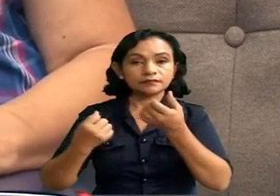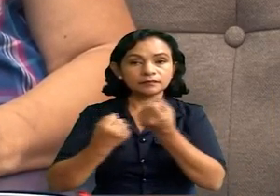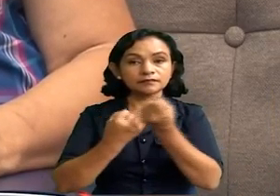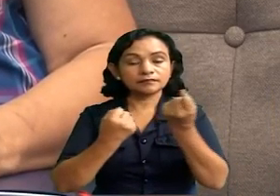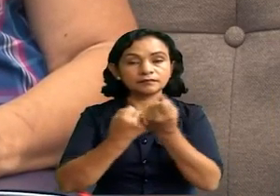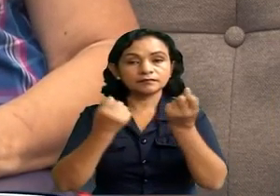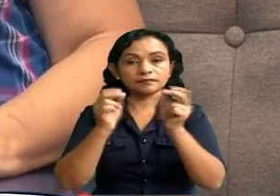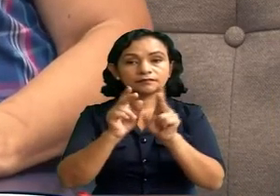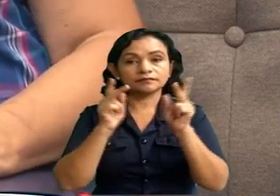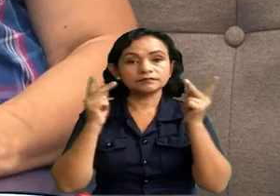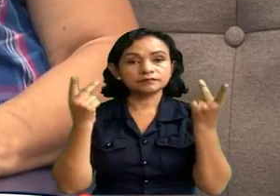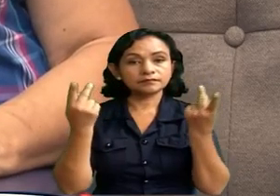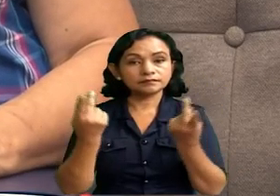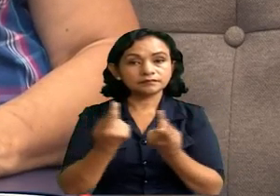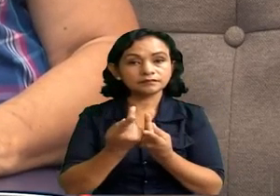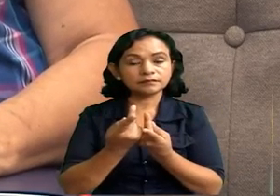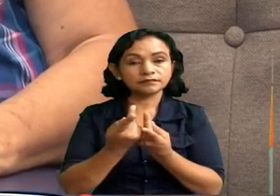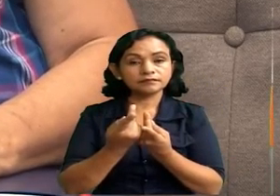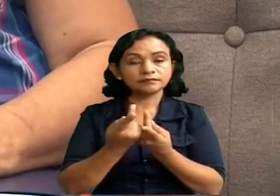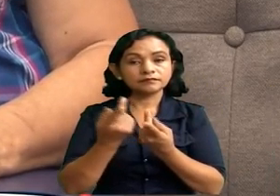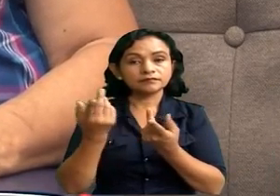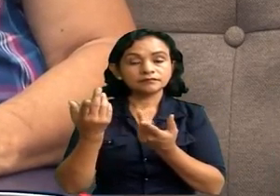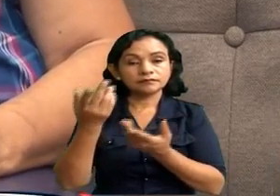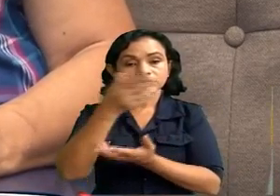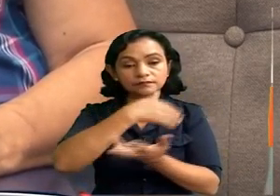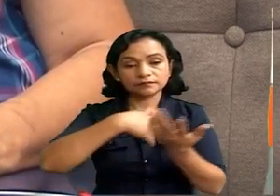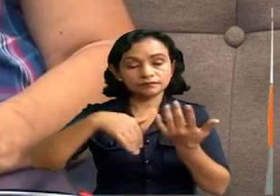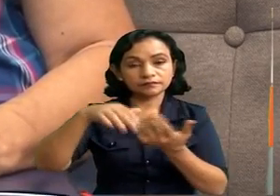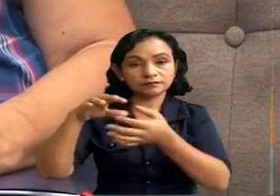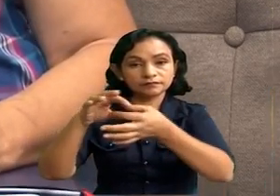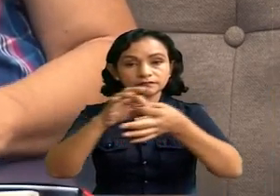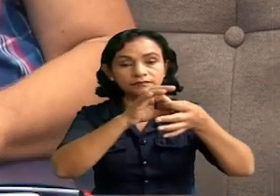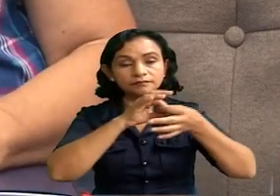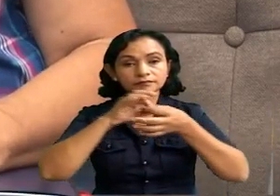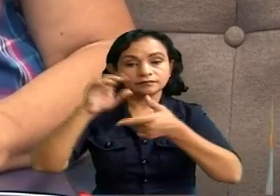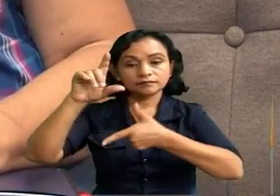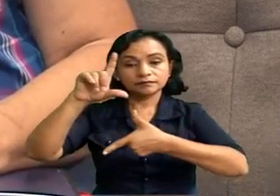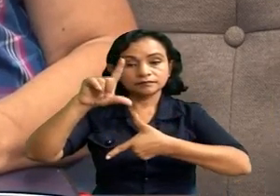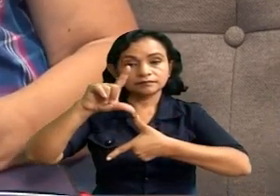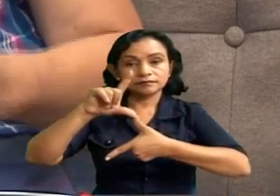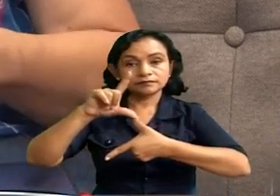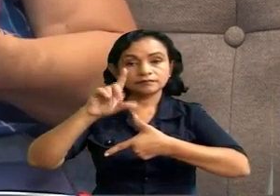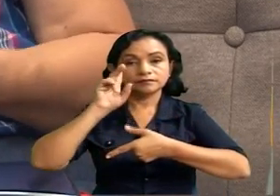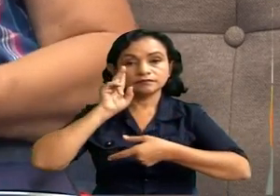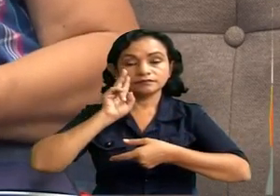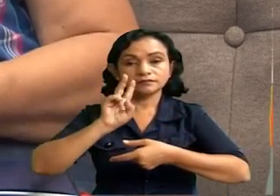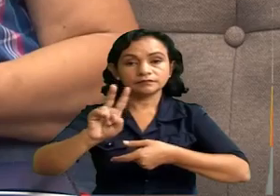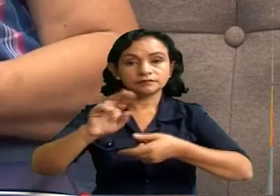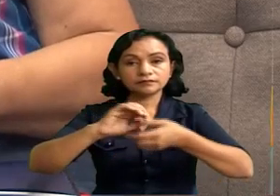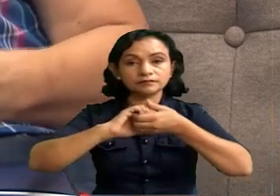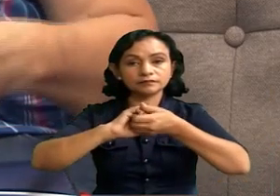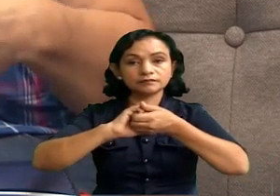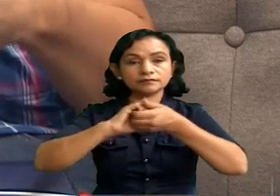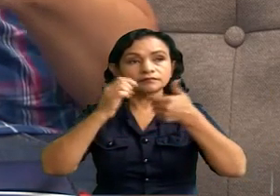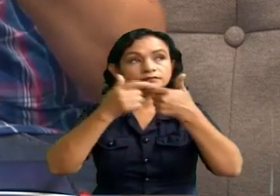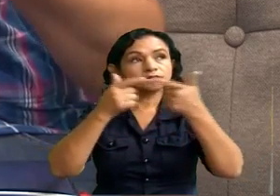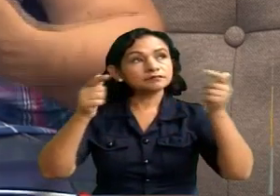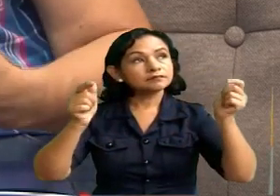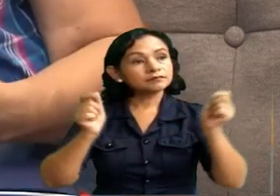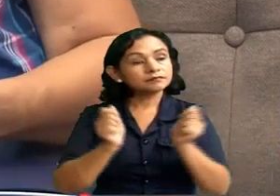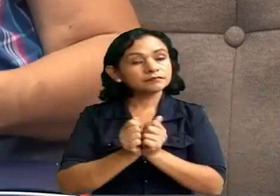entre los pueblos, la integración latinoamericana. Entonces, desde ese punto de vista, el grupo de amistad